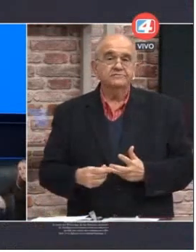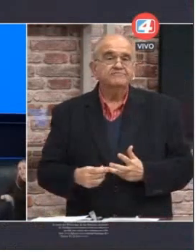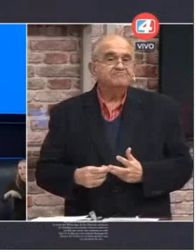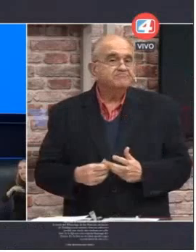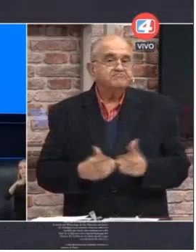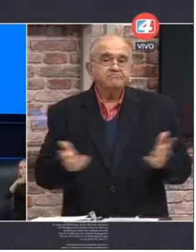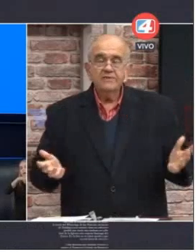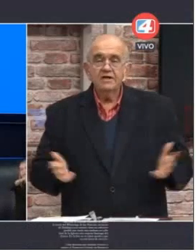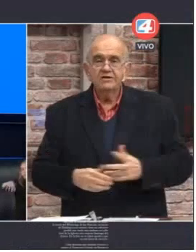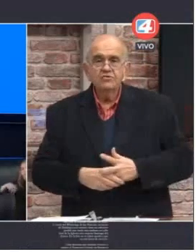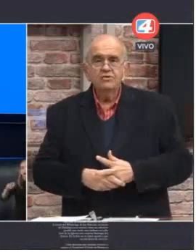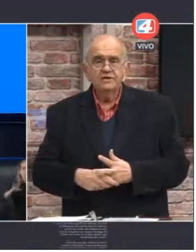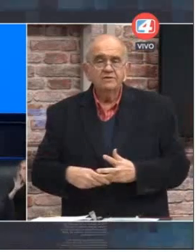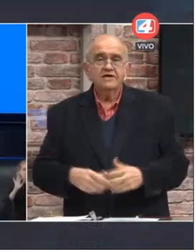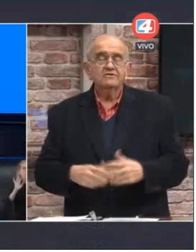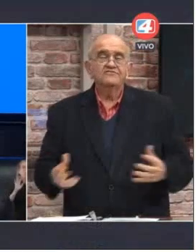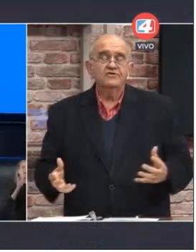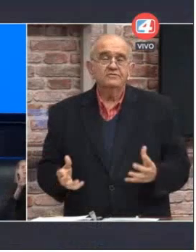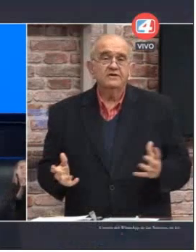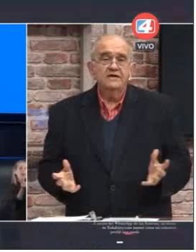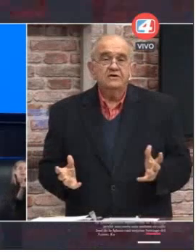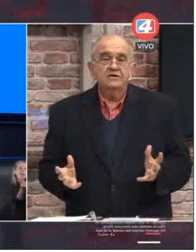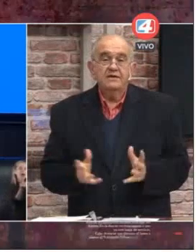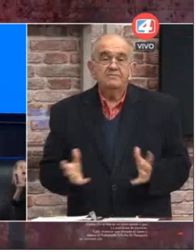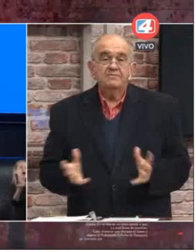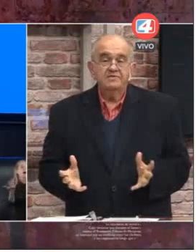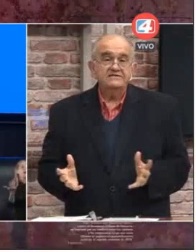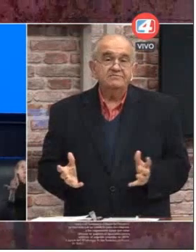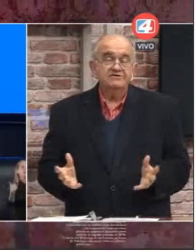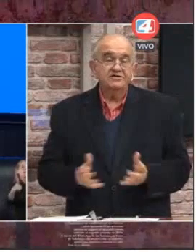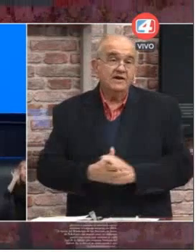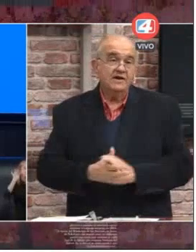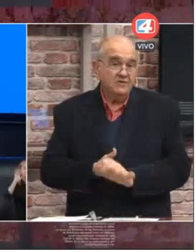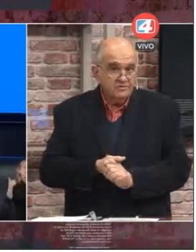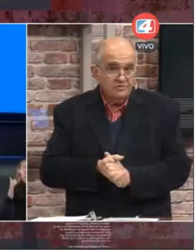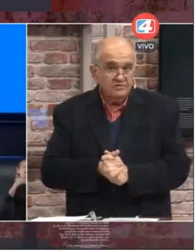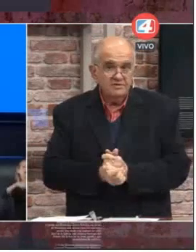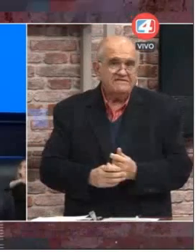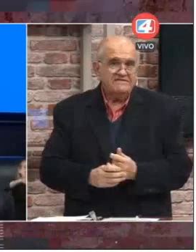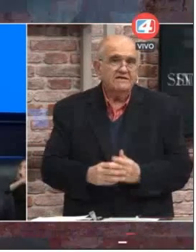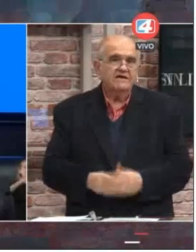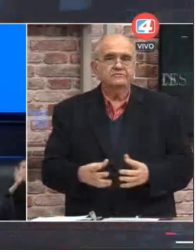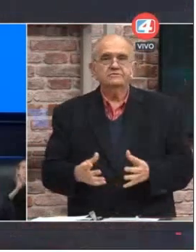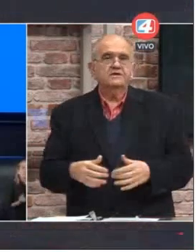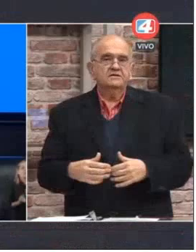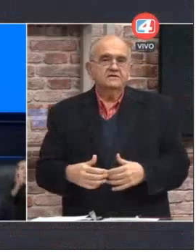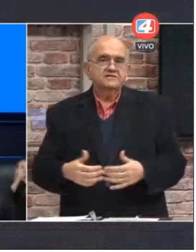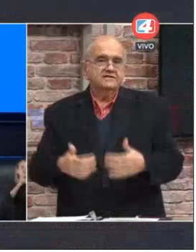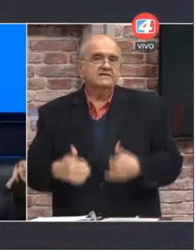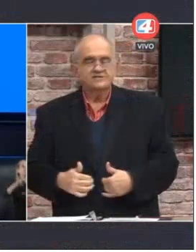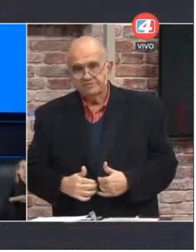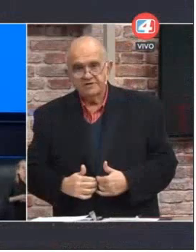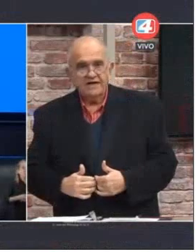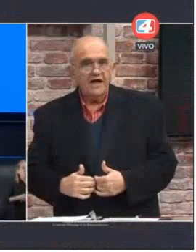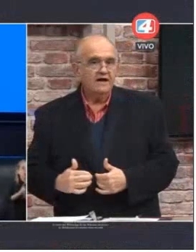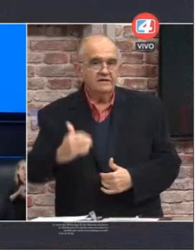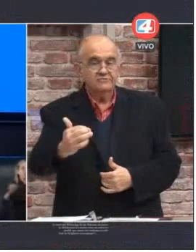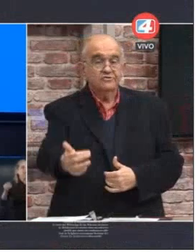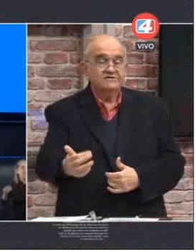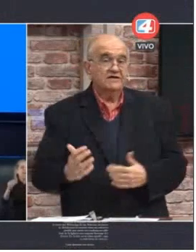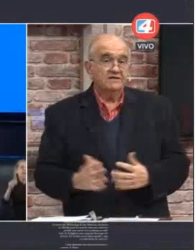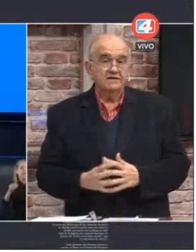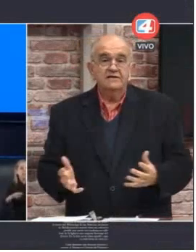gobierno ninguno digamos está conforme con las primeras expresiones claro hablo de pisar el gasto de sentarse sobre la caja